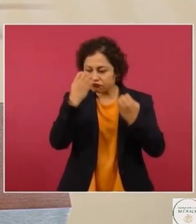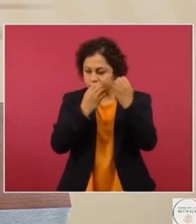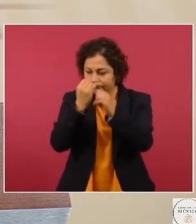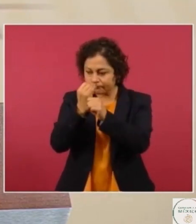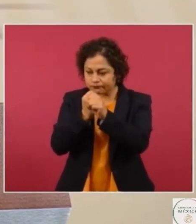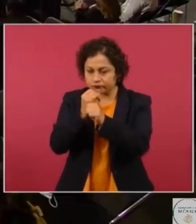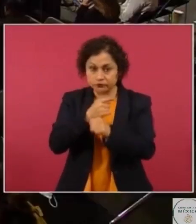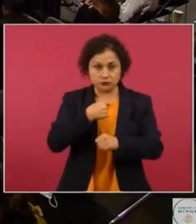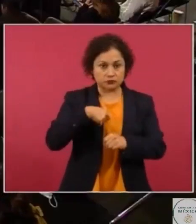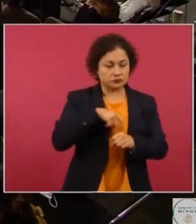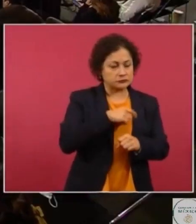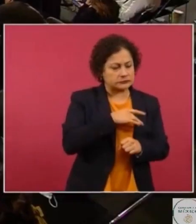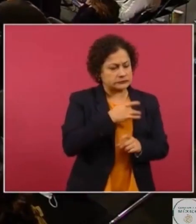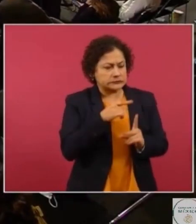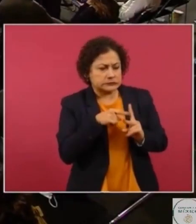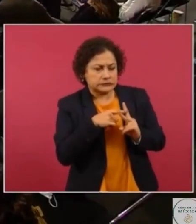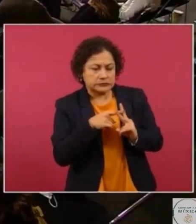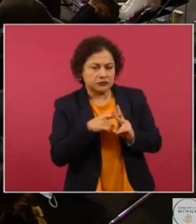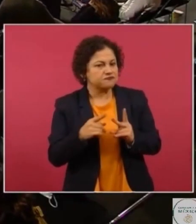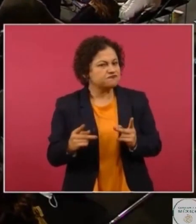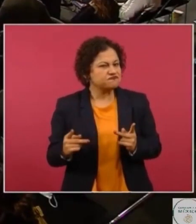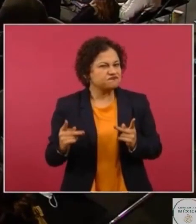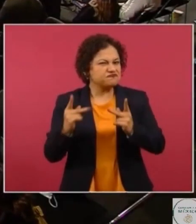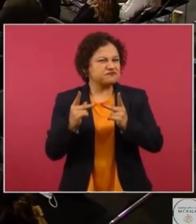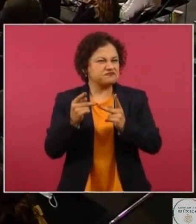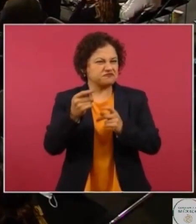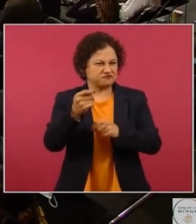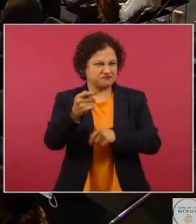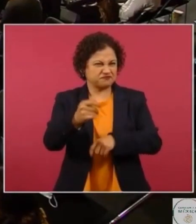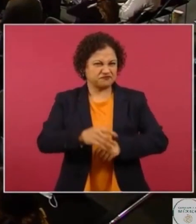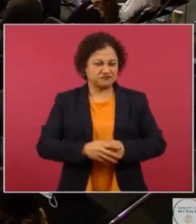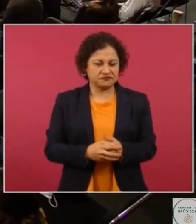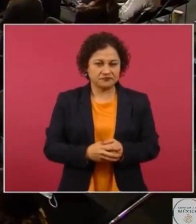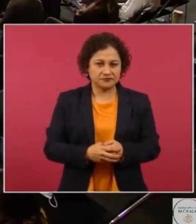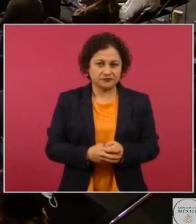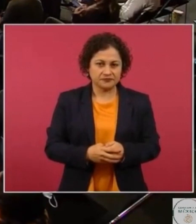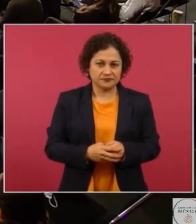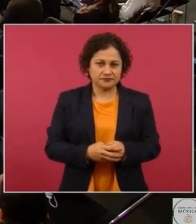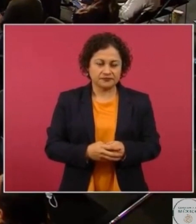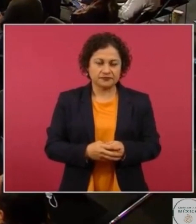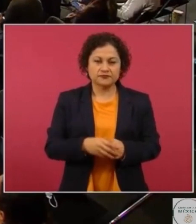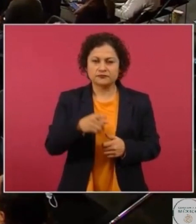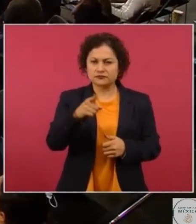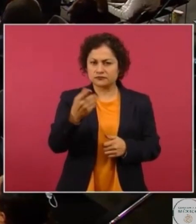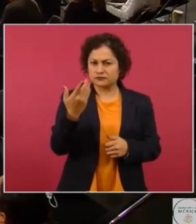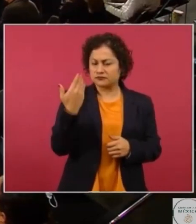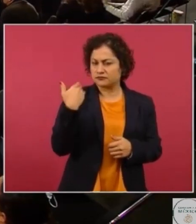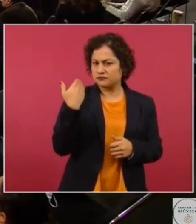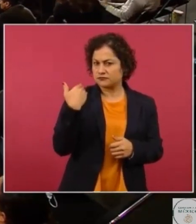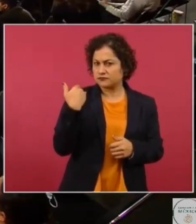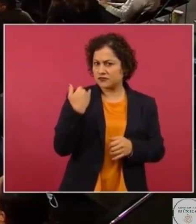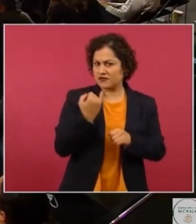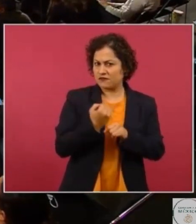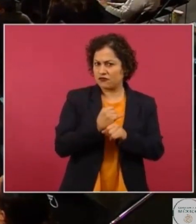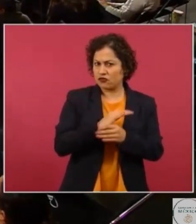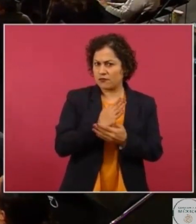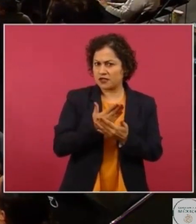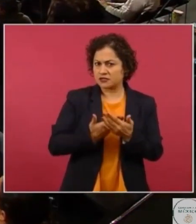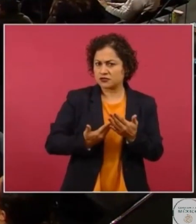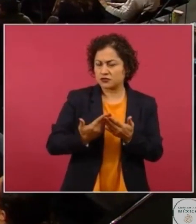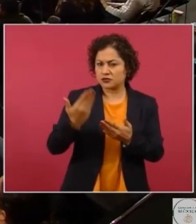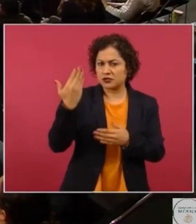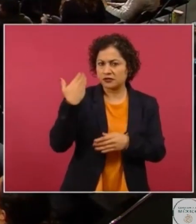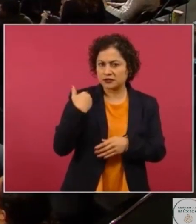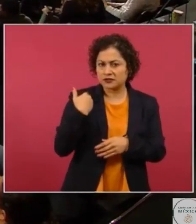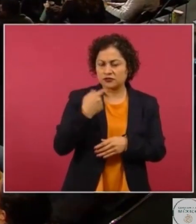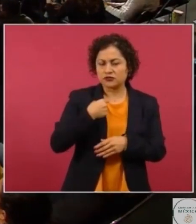prácticamente. Podríamos incluso poner, ¿no tendrán el reporte anterior? Del estimado que